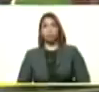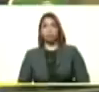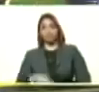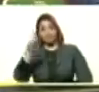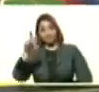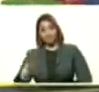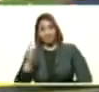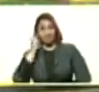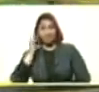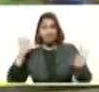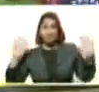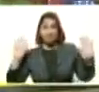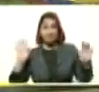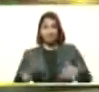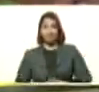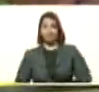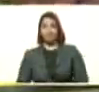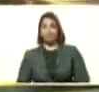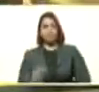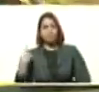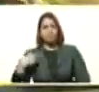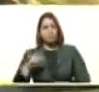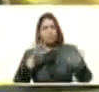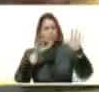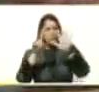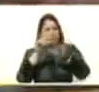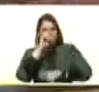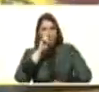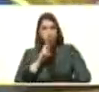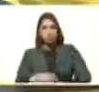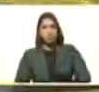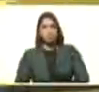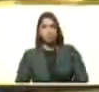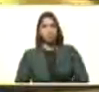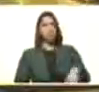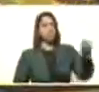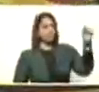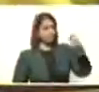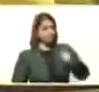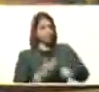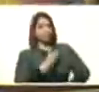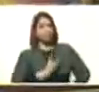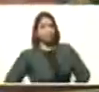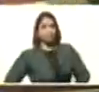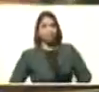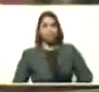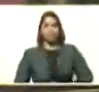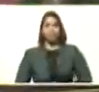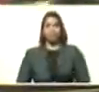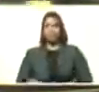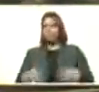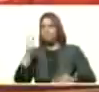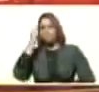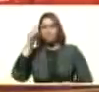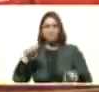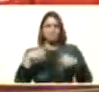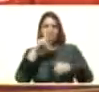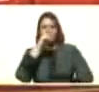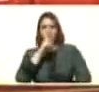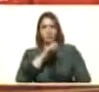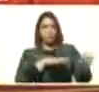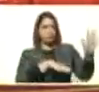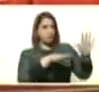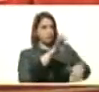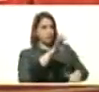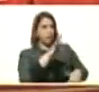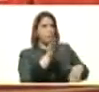Alejandra, tú tienes 16 años. Sí, presidente. ¿Qué día cumples años tú? El 14